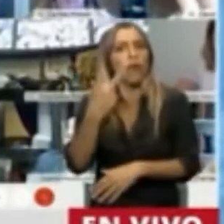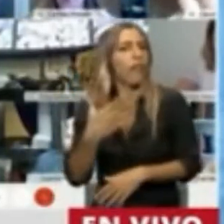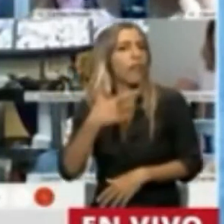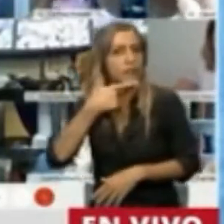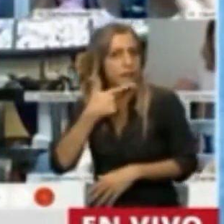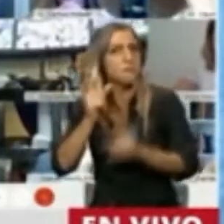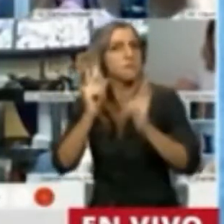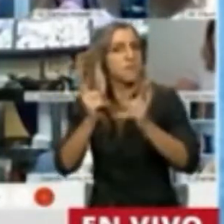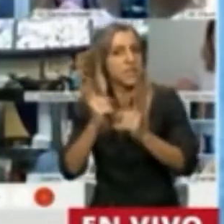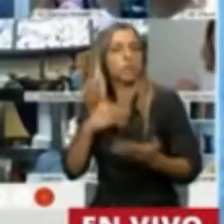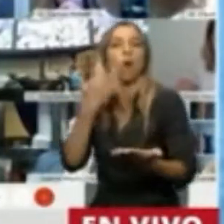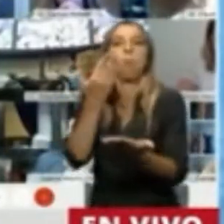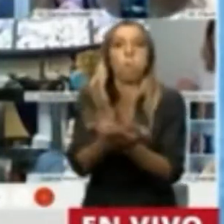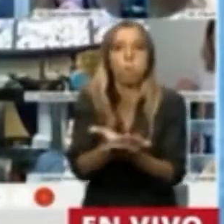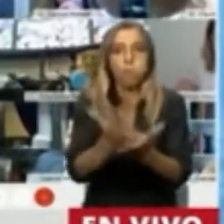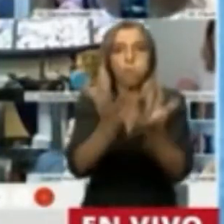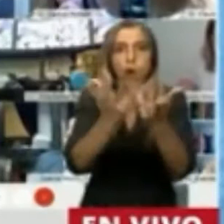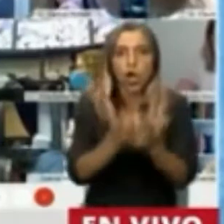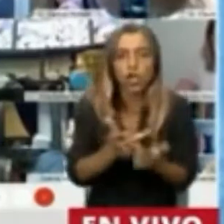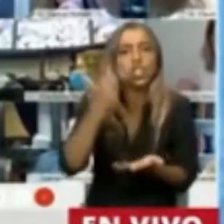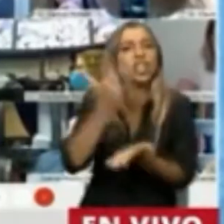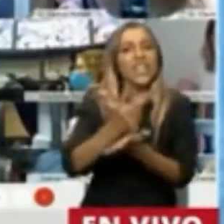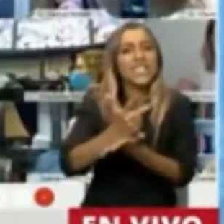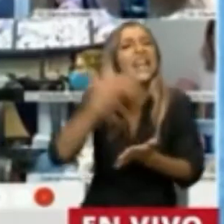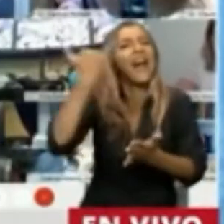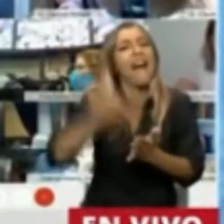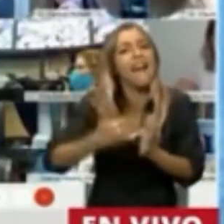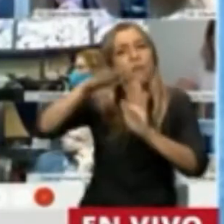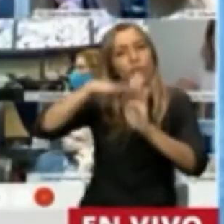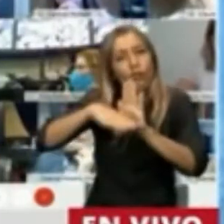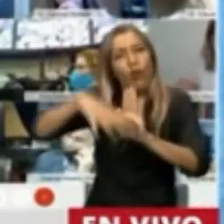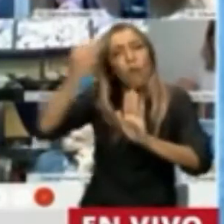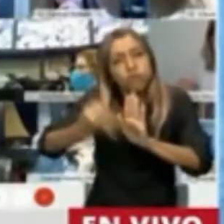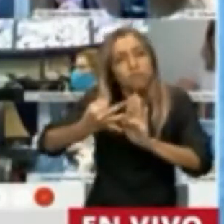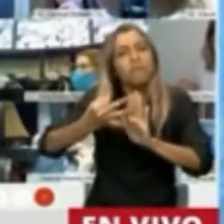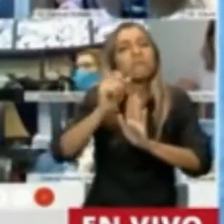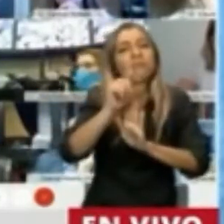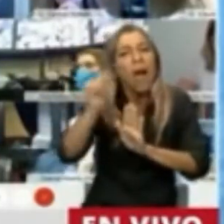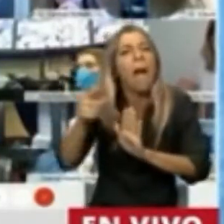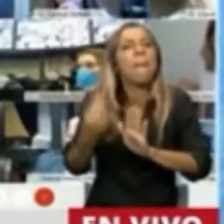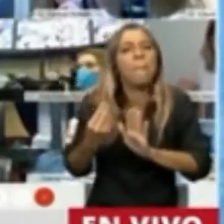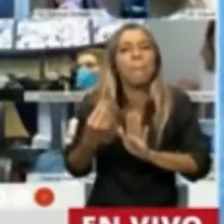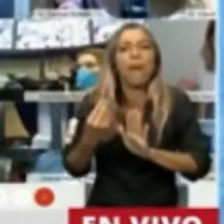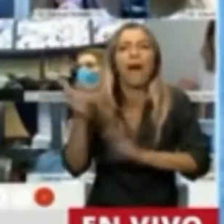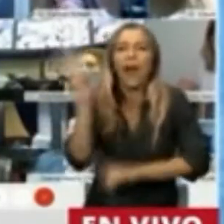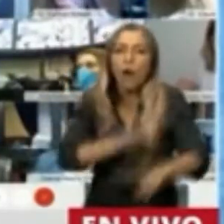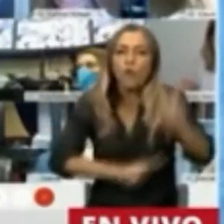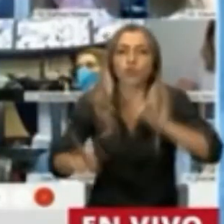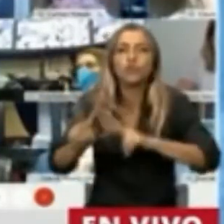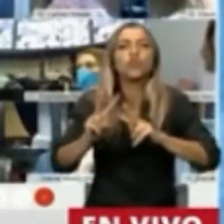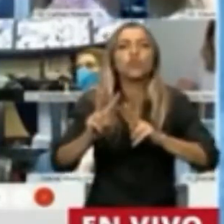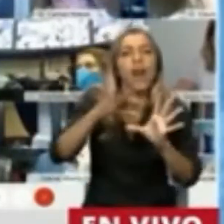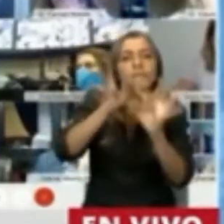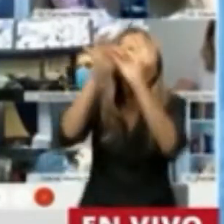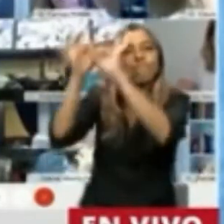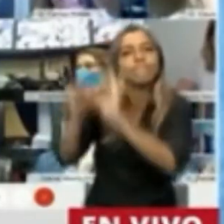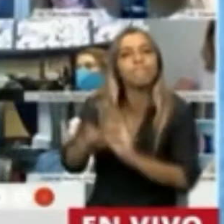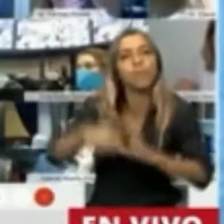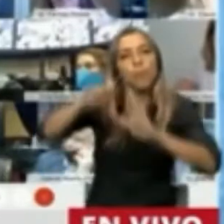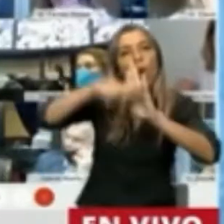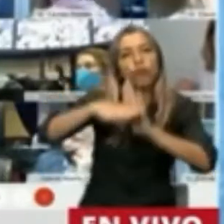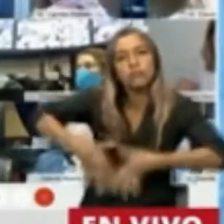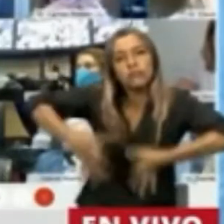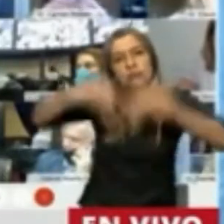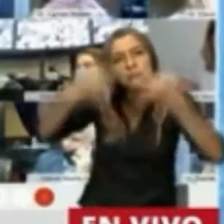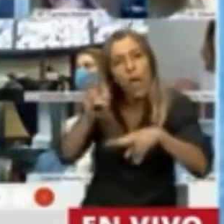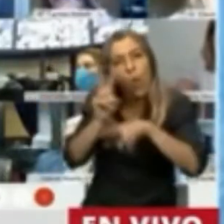un proyecto a esta Cámara para una garantía de libre circulación con protocolos específicos para que sea un protocolo